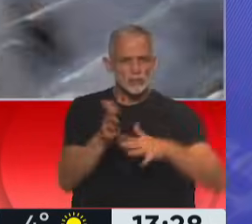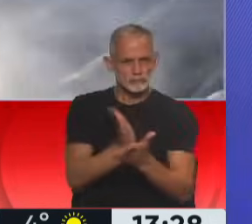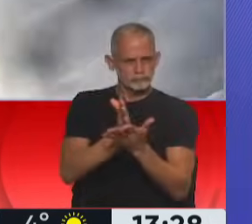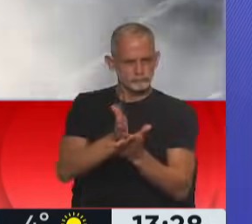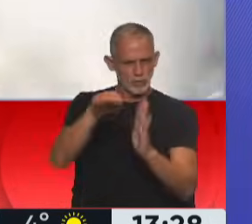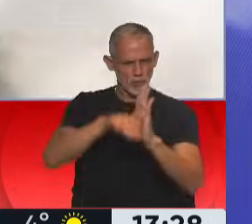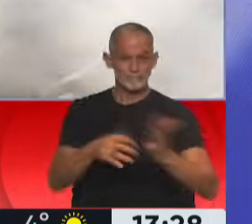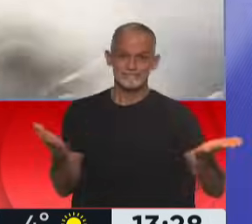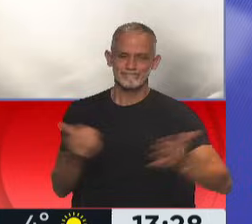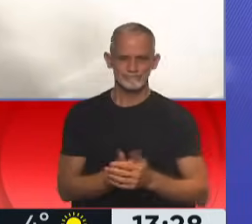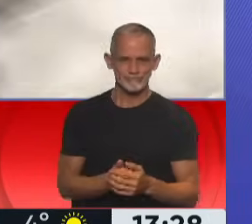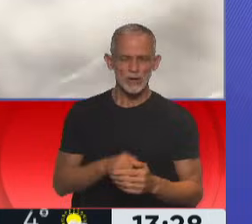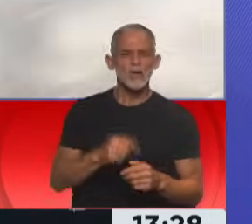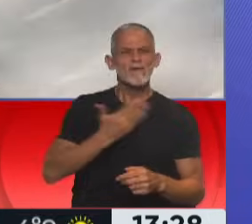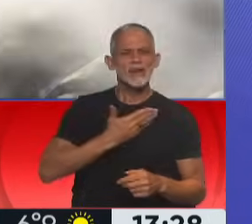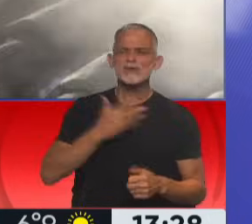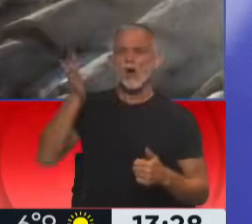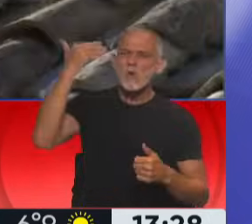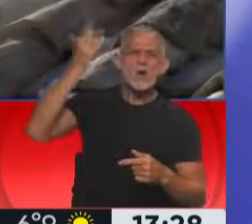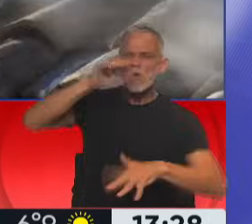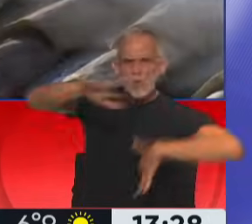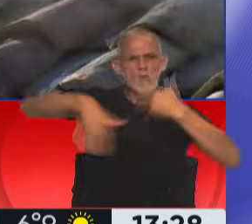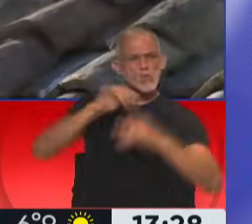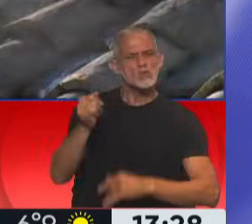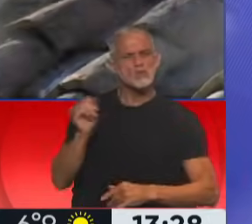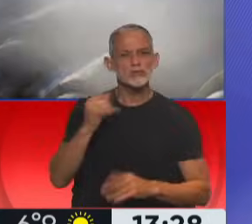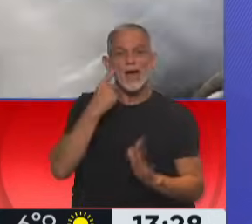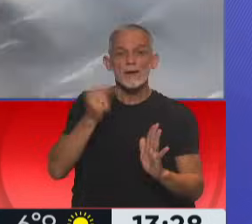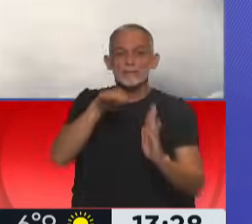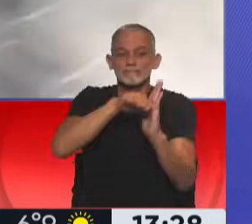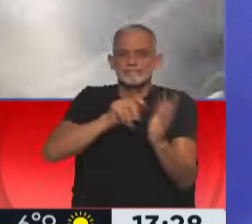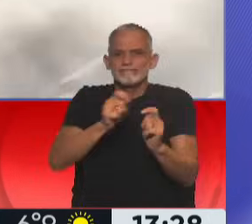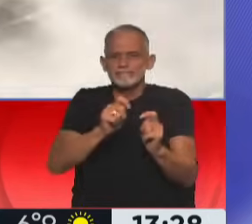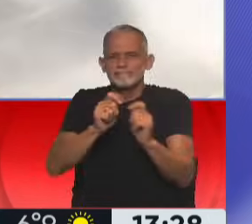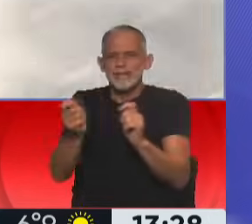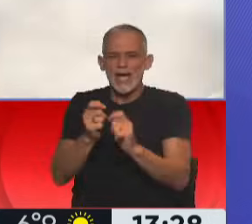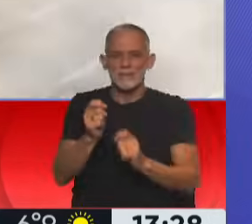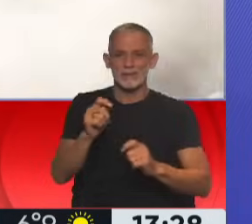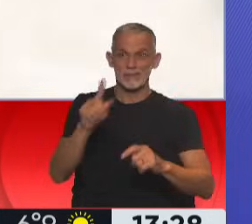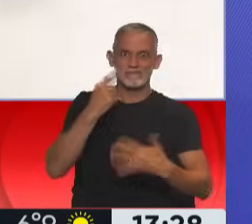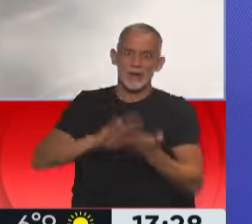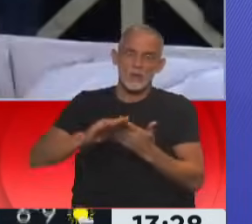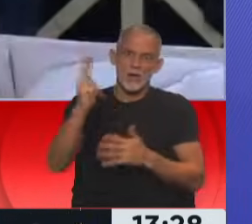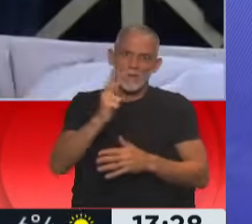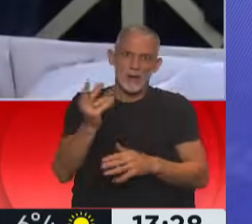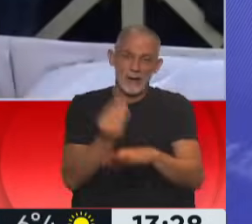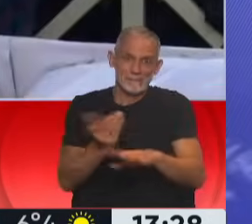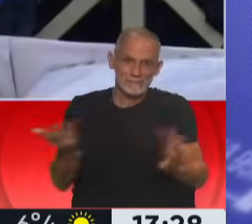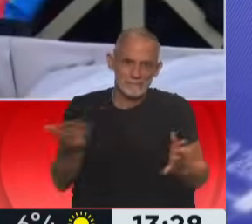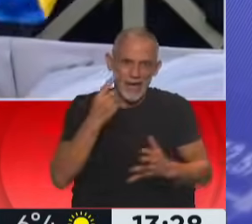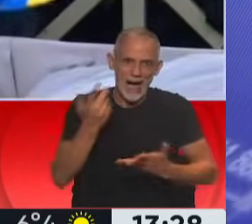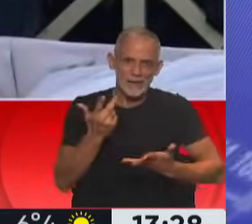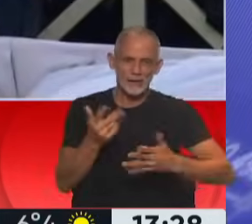estrictas. Desde lo discursivo, Francisco fue revolucionario. Habrá que ver si el próximo Papa también permite